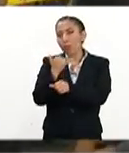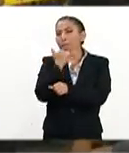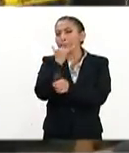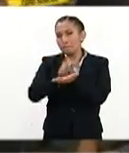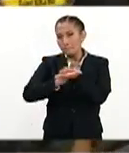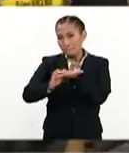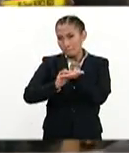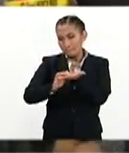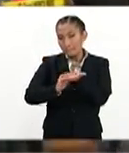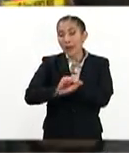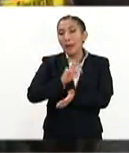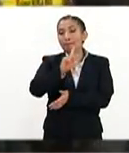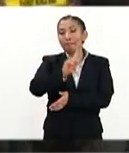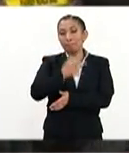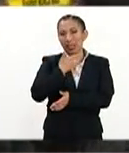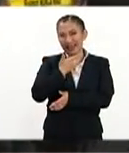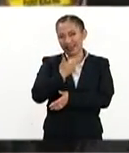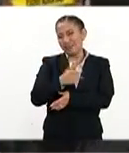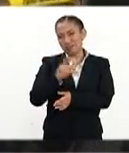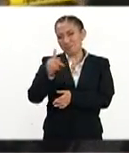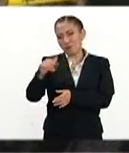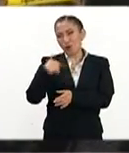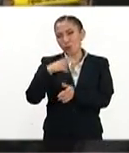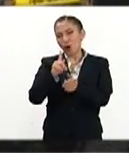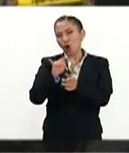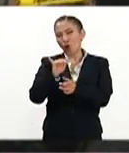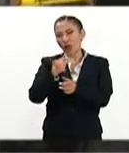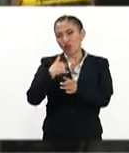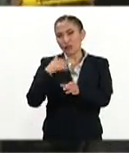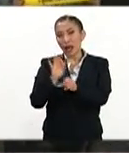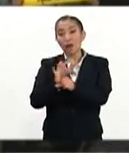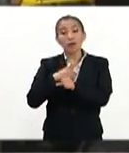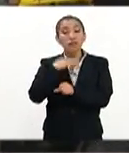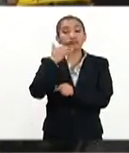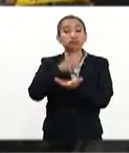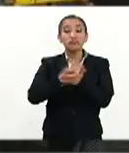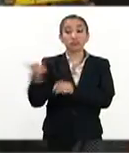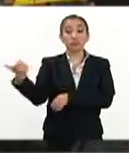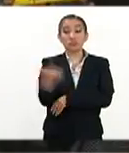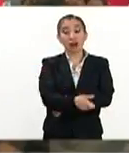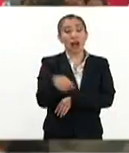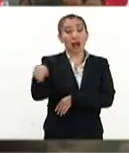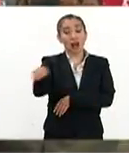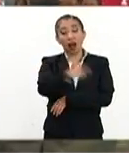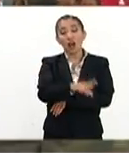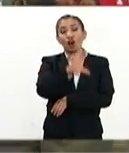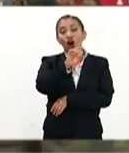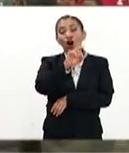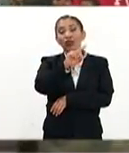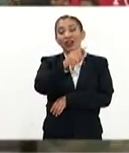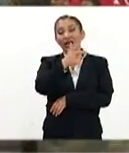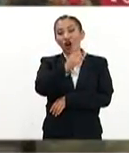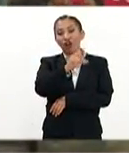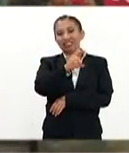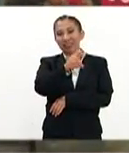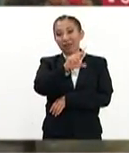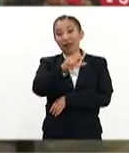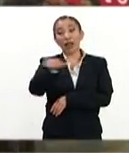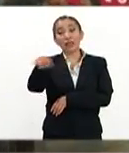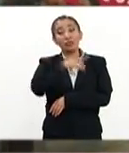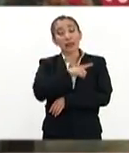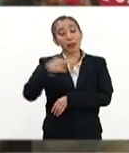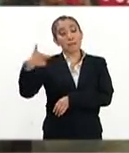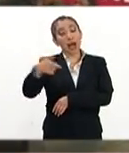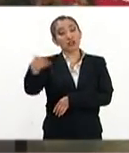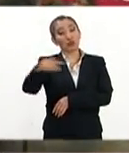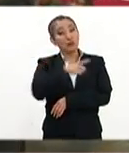humanitario. La Procuraduría Anticorrupción insistirá en el cobro de la deuda a Fujimori. El Código Civil establece que toda persona estará obligada a pagar